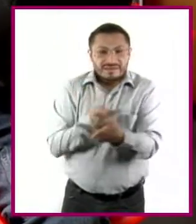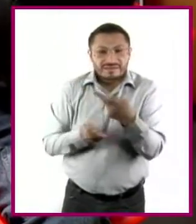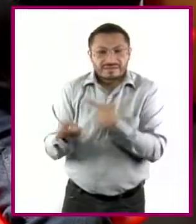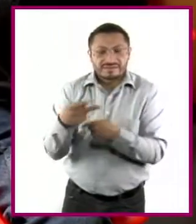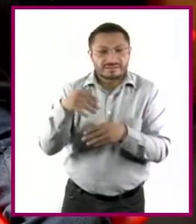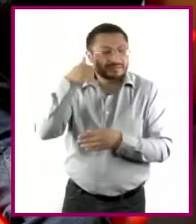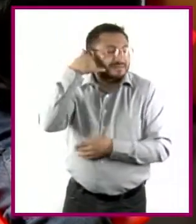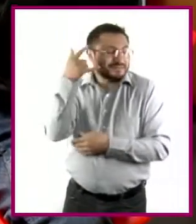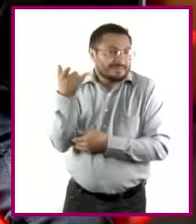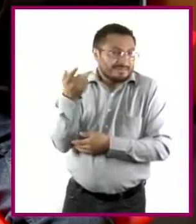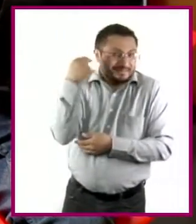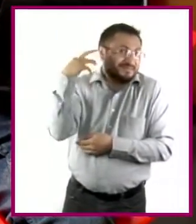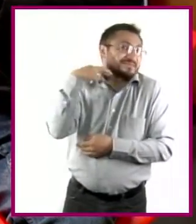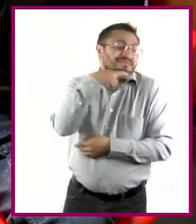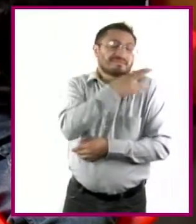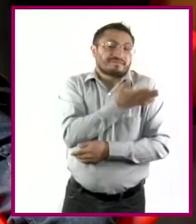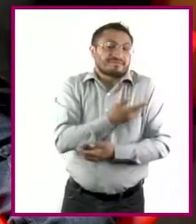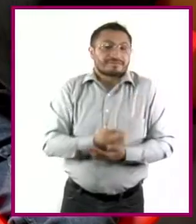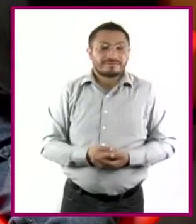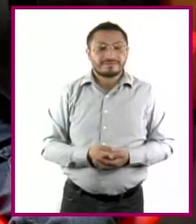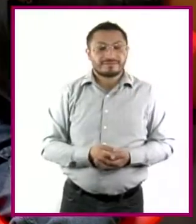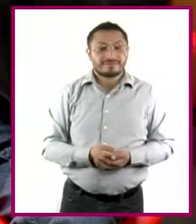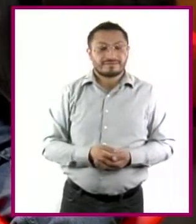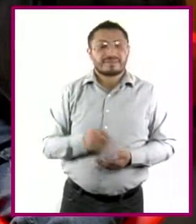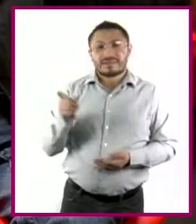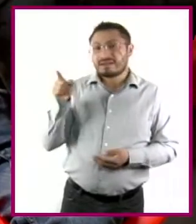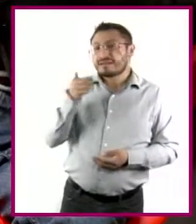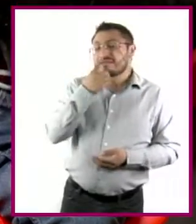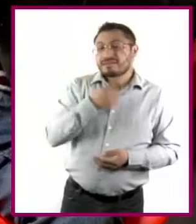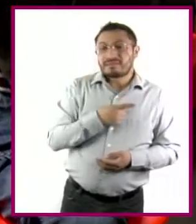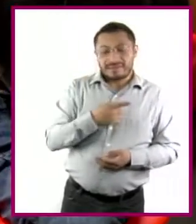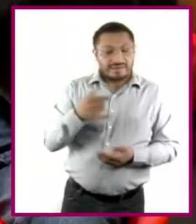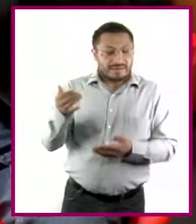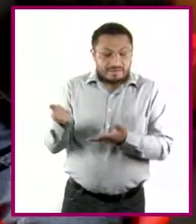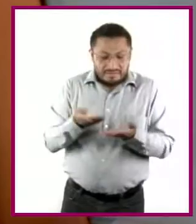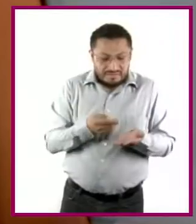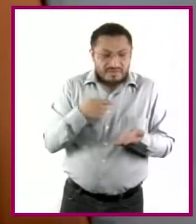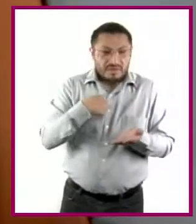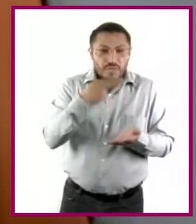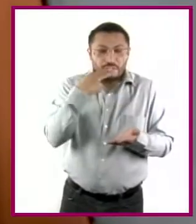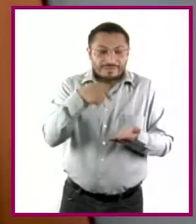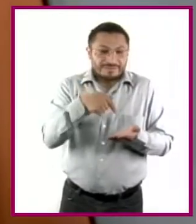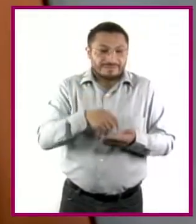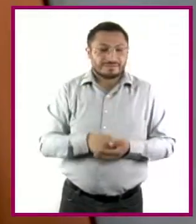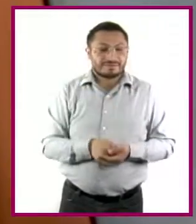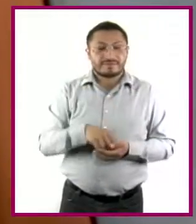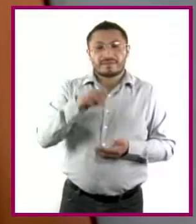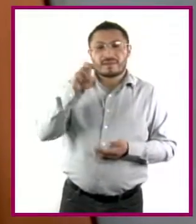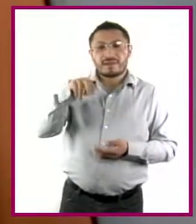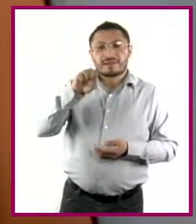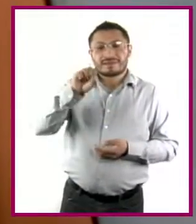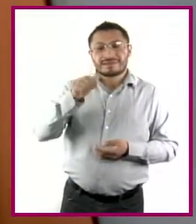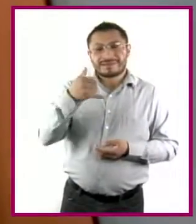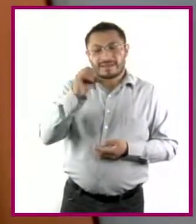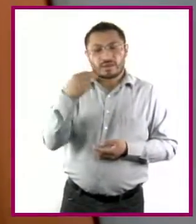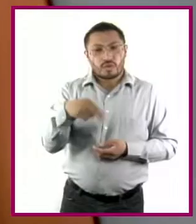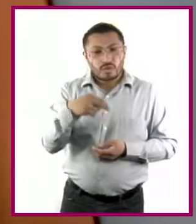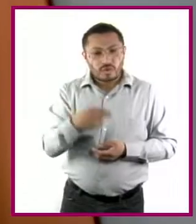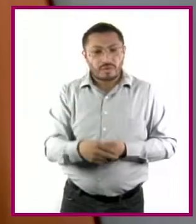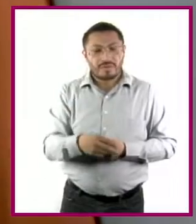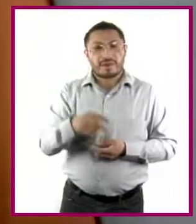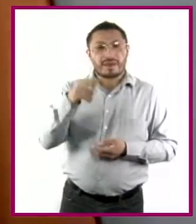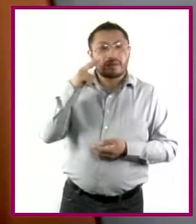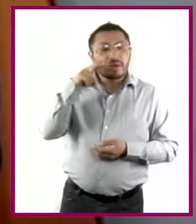para aquí más rápido. ¿Y si lo...? Sí, pues me dijeron una clavecita. No, sí. Ahí está. Este ensayo se llama Visión